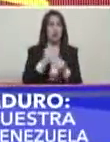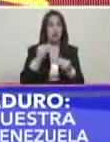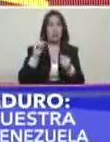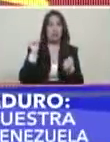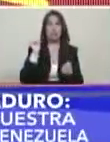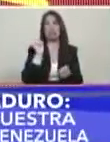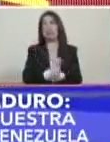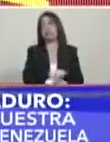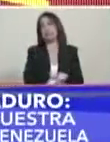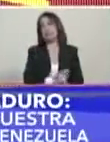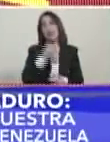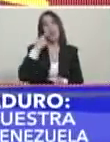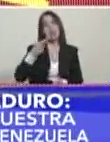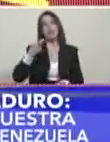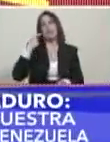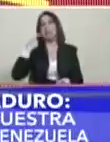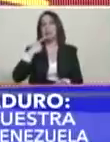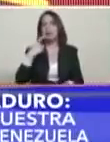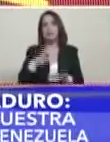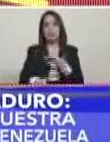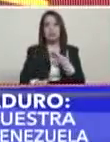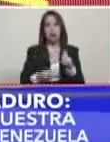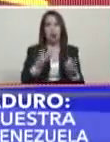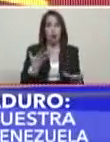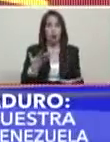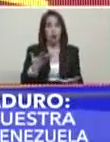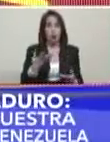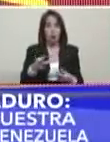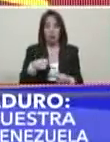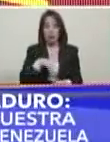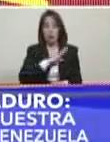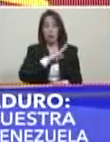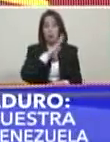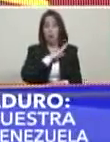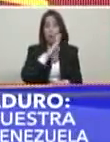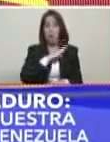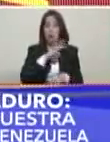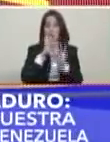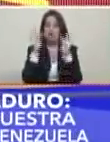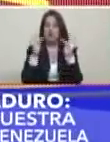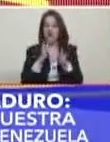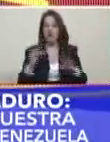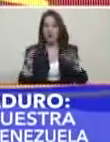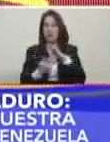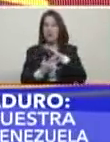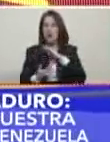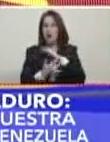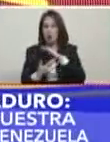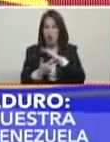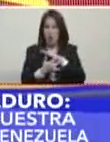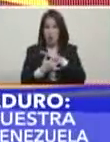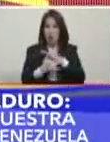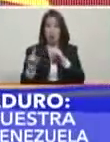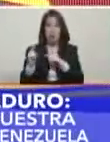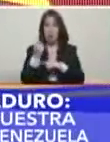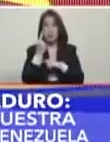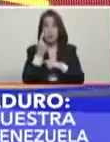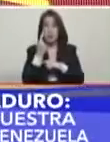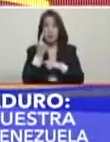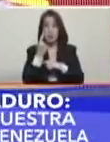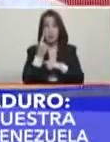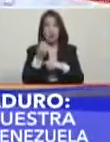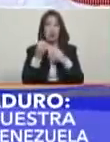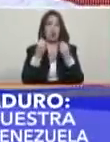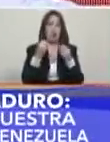de la dependencia tecnológica y tener nuestro propio modelo tecnológico, que en un principio implica